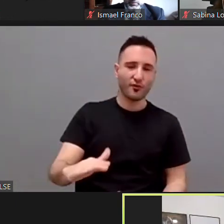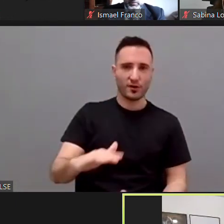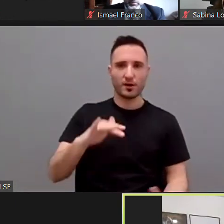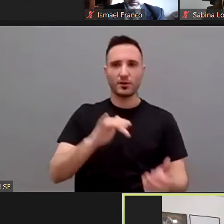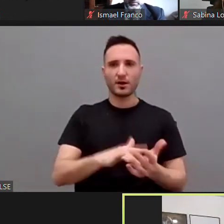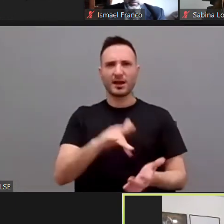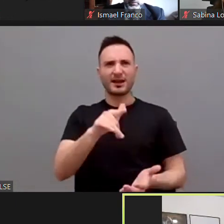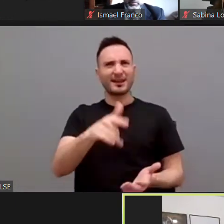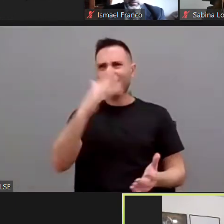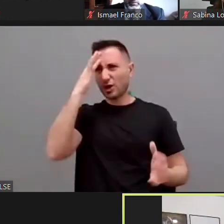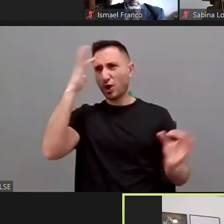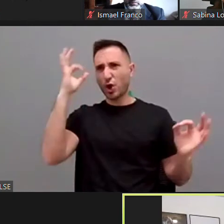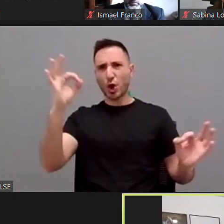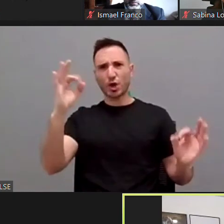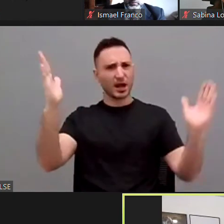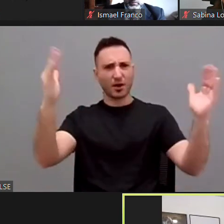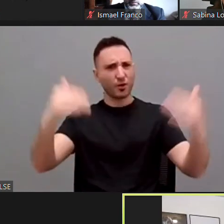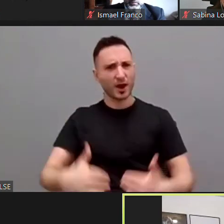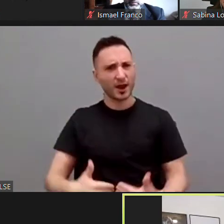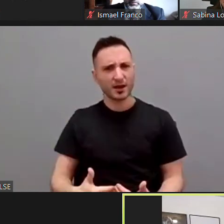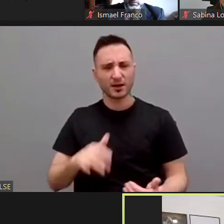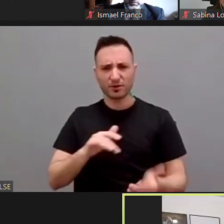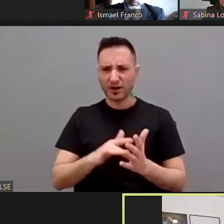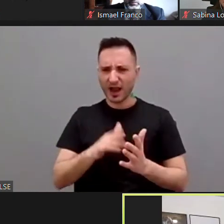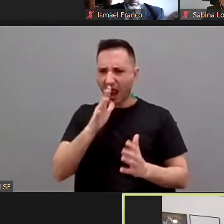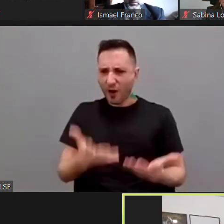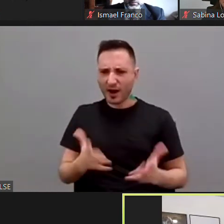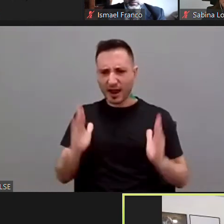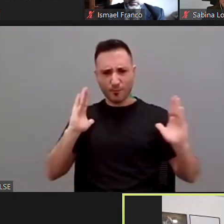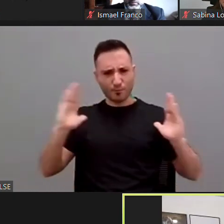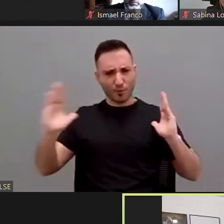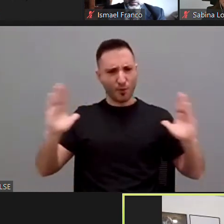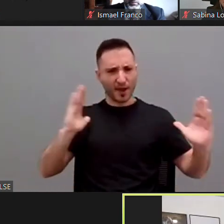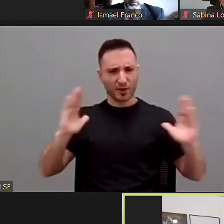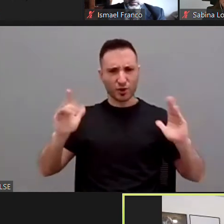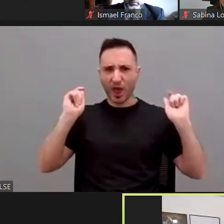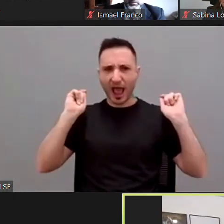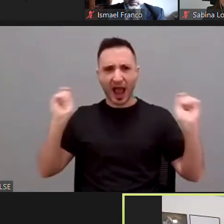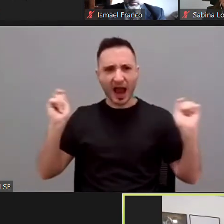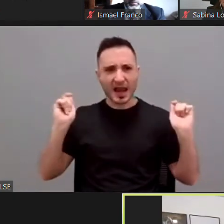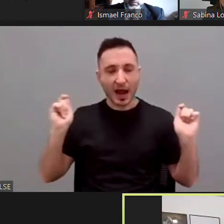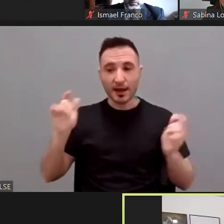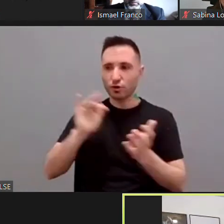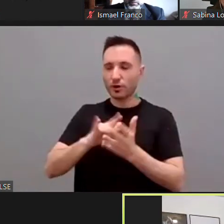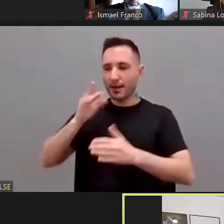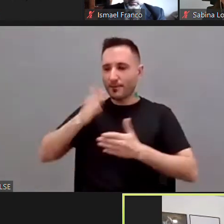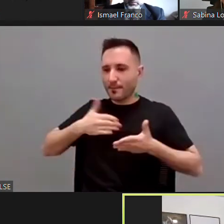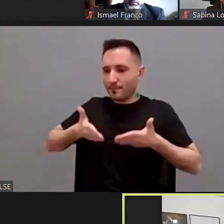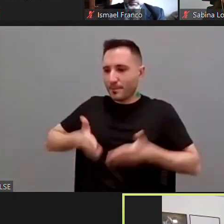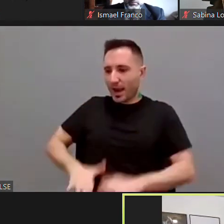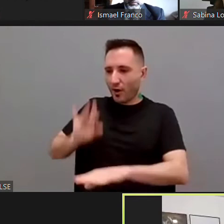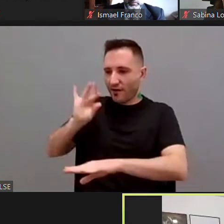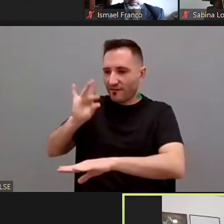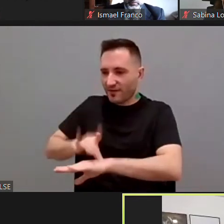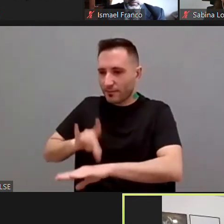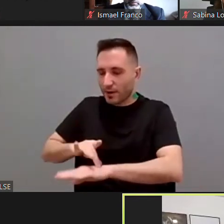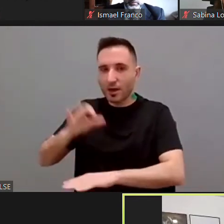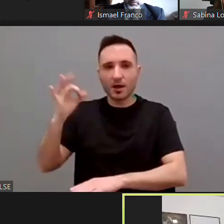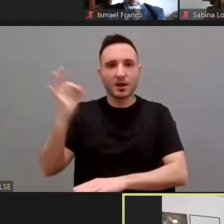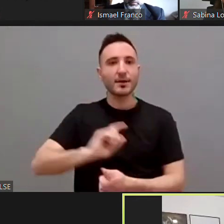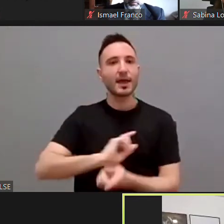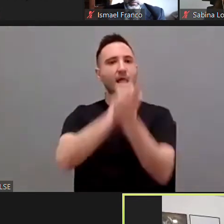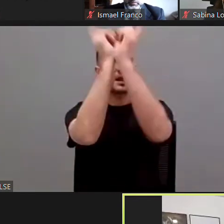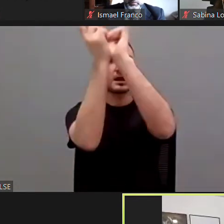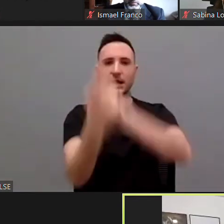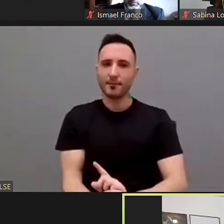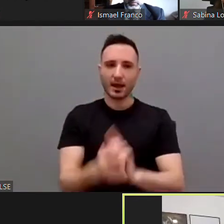sentido común. Quiero decir, en un estado de crisis, en un estado en que tu hijo o tu hija enferma, Lo que hay que darle la vuelta y decir, no se puede regular el